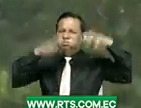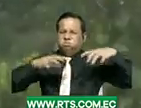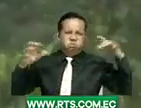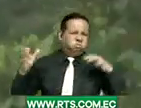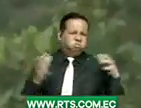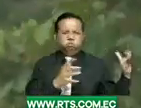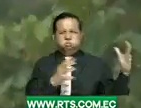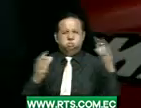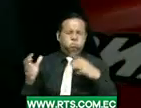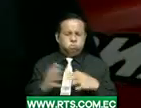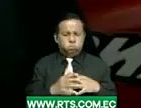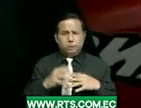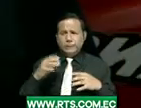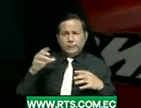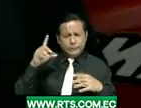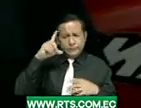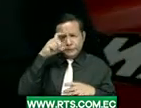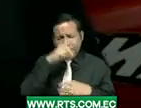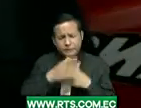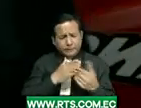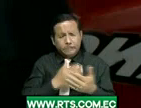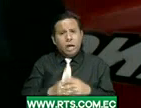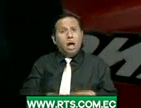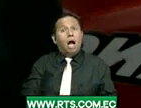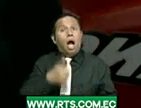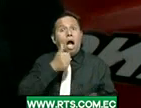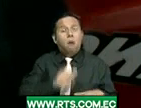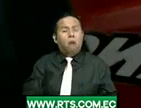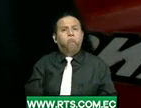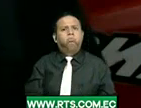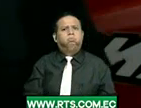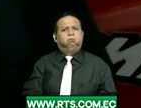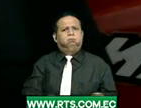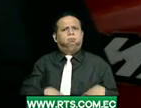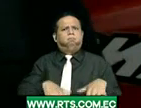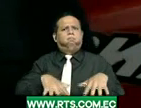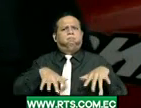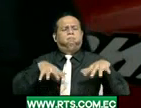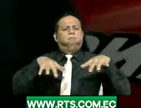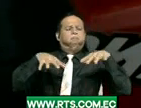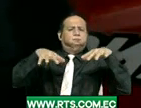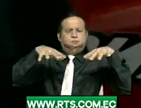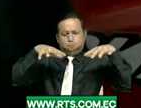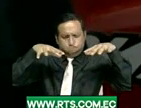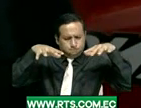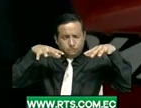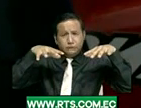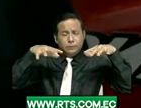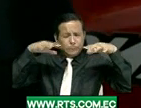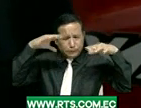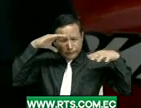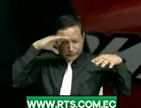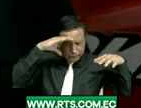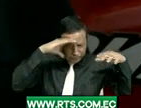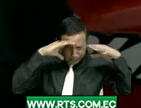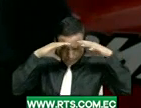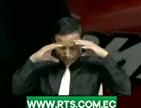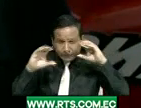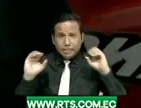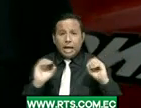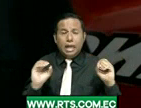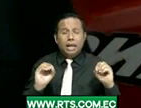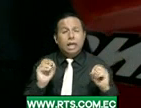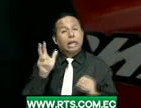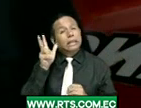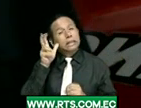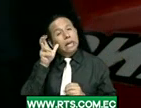horas. El río empezó a crecer, creció al doble de su tamaño normal, no se podía visualizar nada. Entonces presumimos que fueron